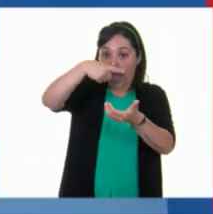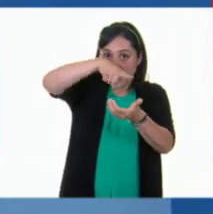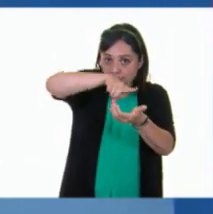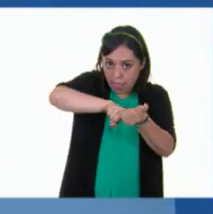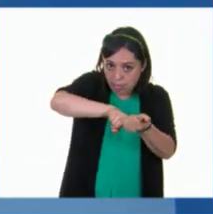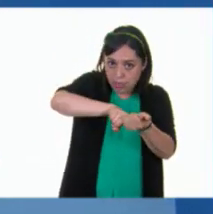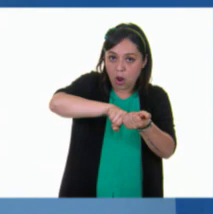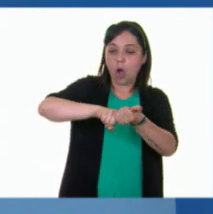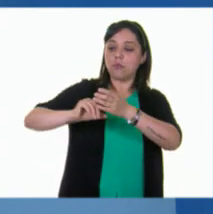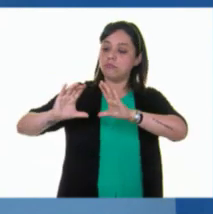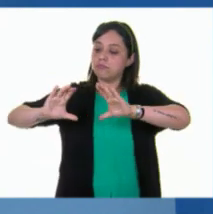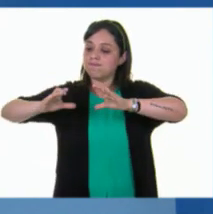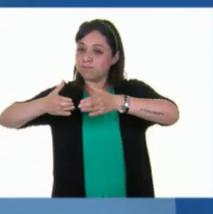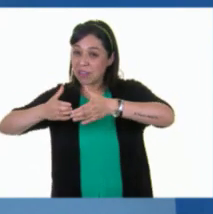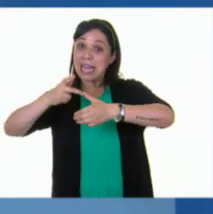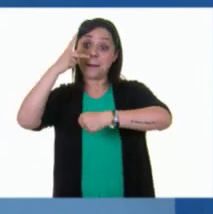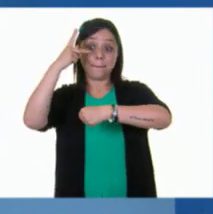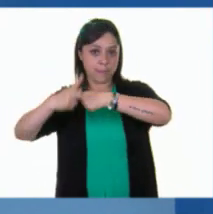amenaza